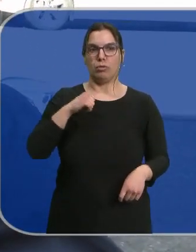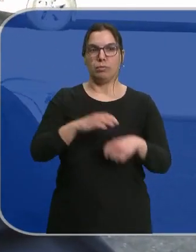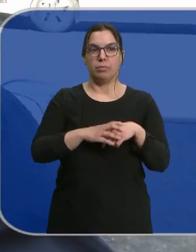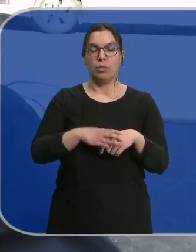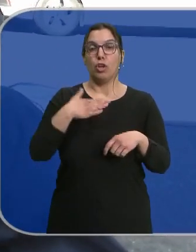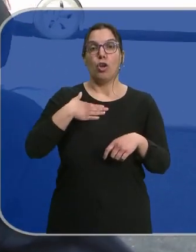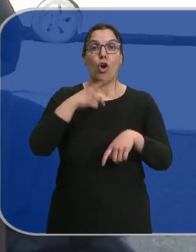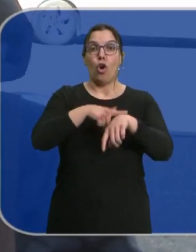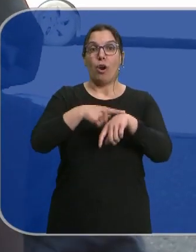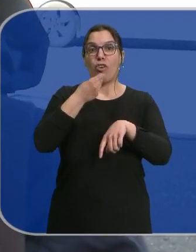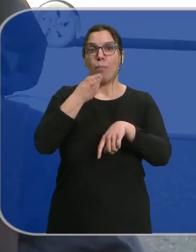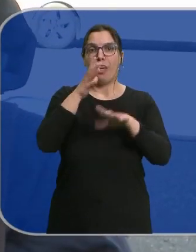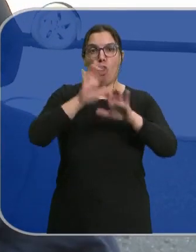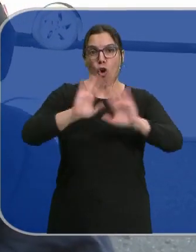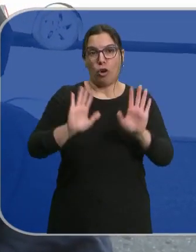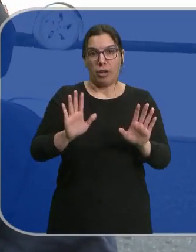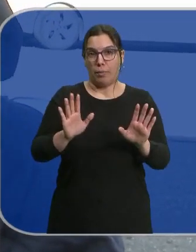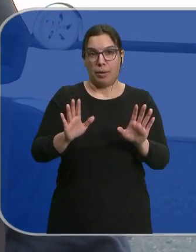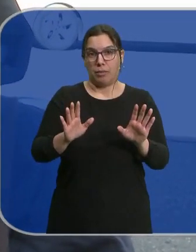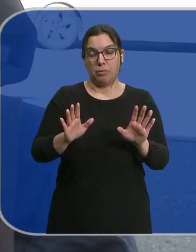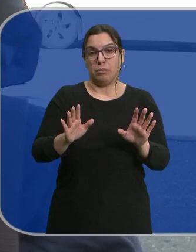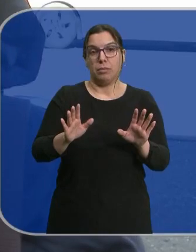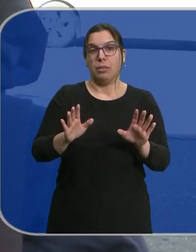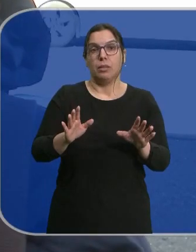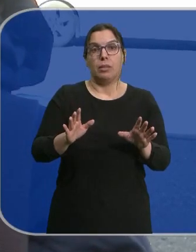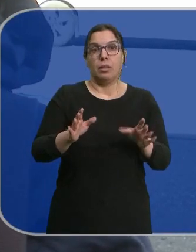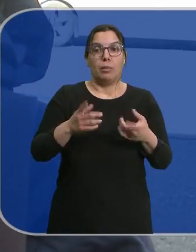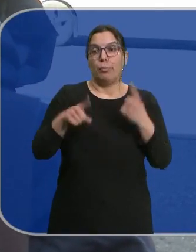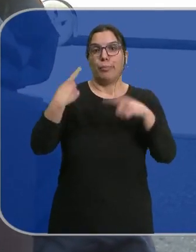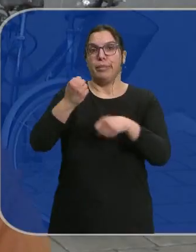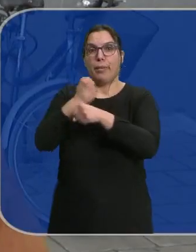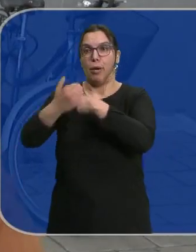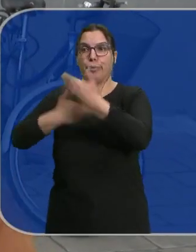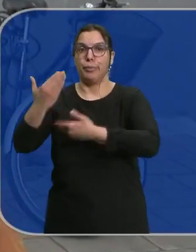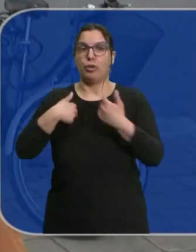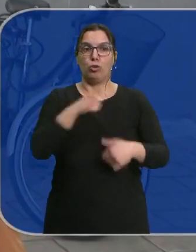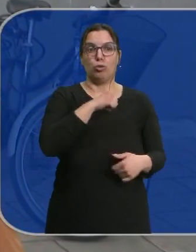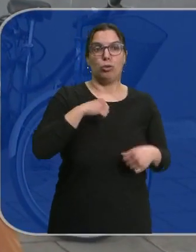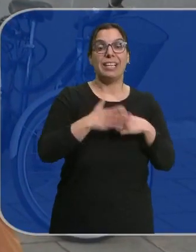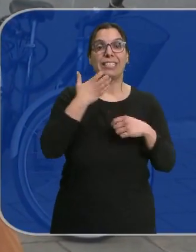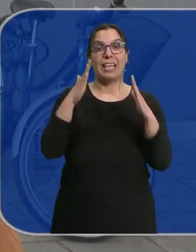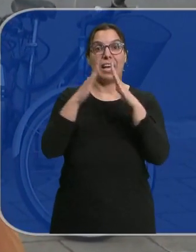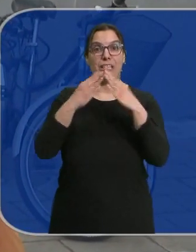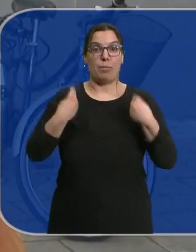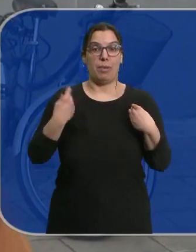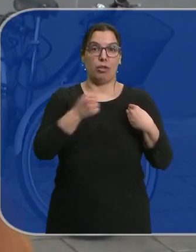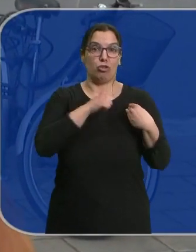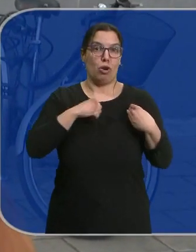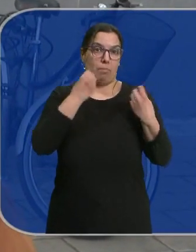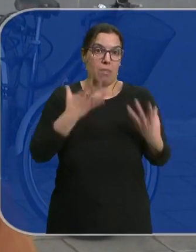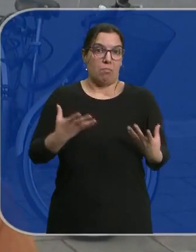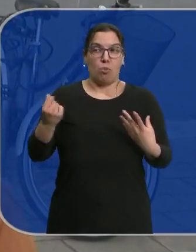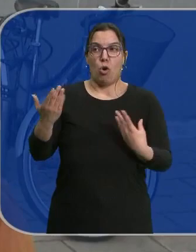sola, pero tengo un horario de comida horroroso, que es de desayuno prácticamente. Luego me tienen toda la tarde trabajando. Los que estén solos viviendo, sí. Te